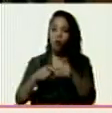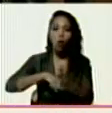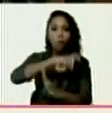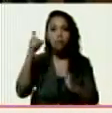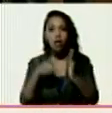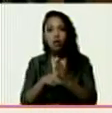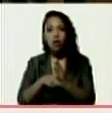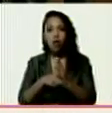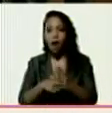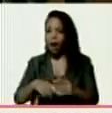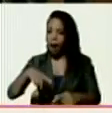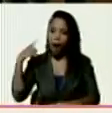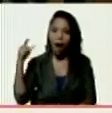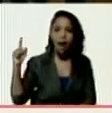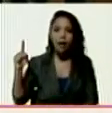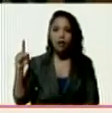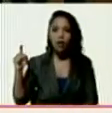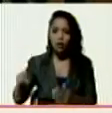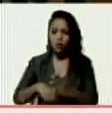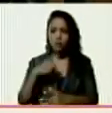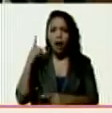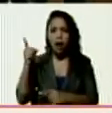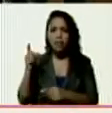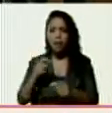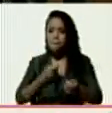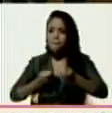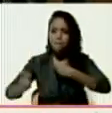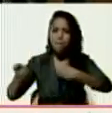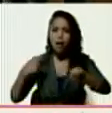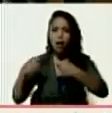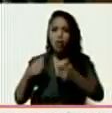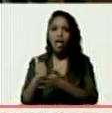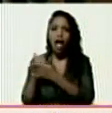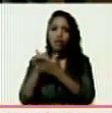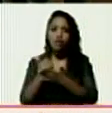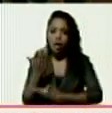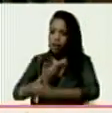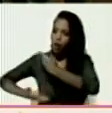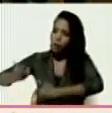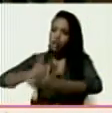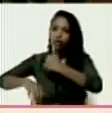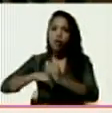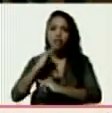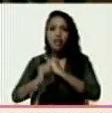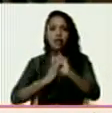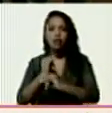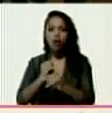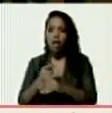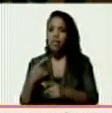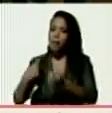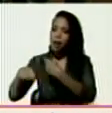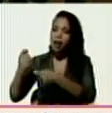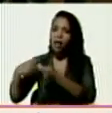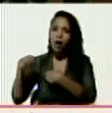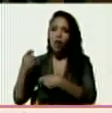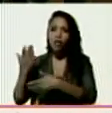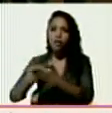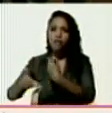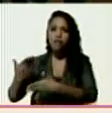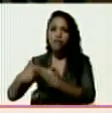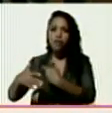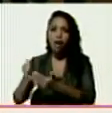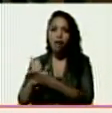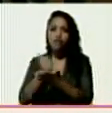allí contundentes, del manejo de ayudas de cooperación internacional, de manejo de la ayuda